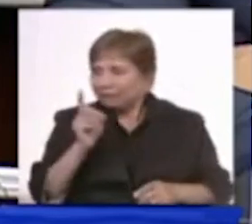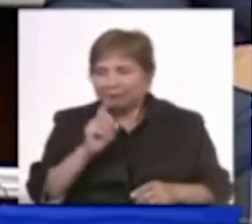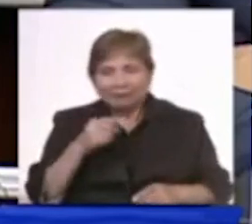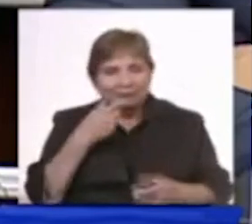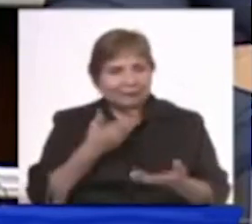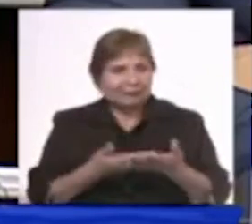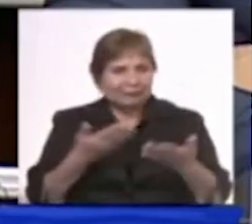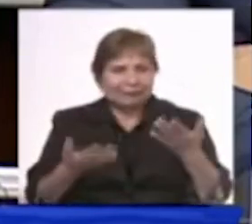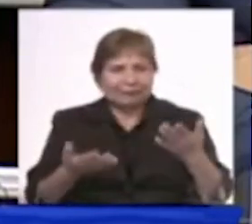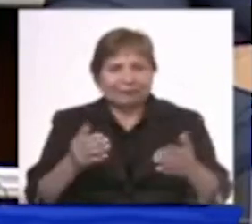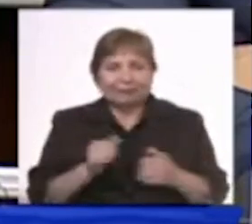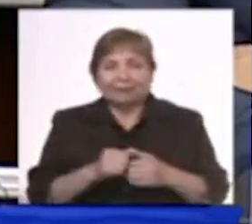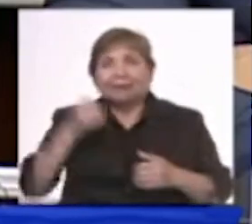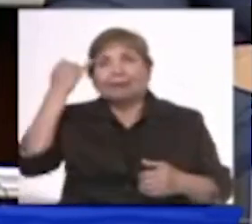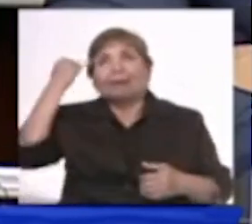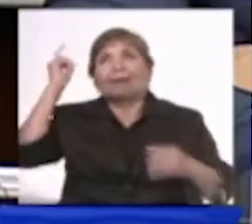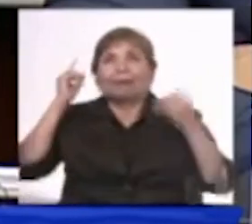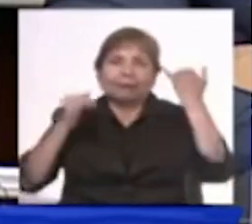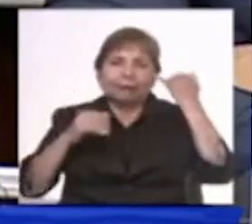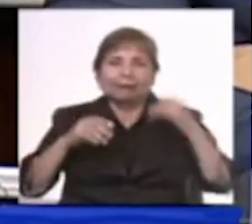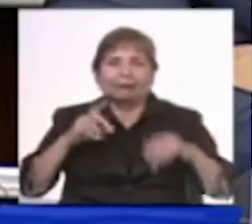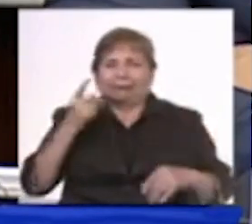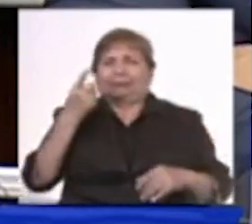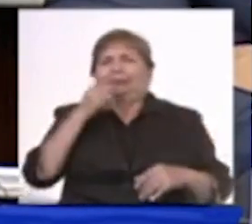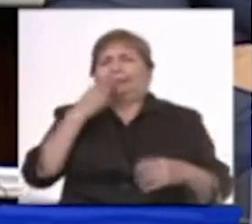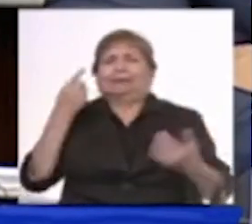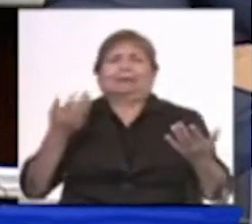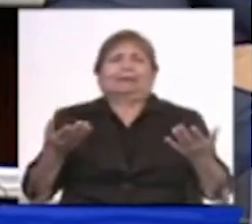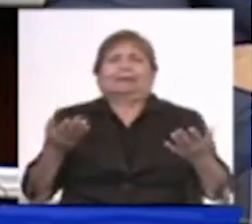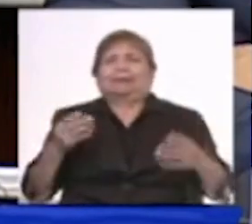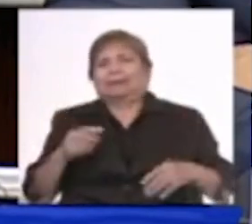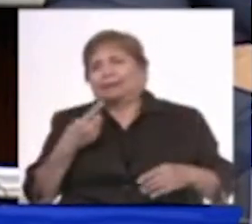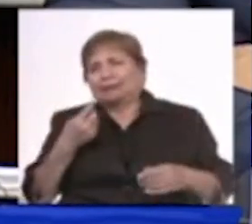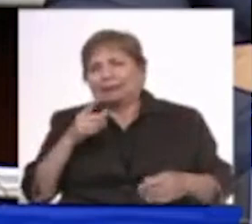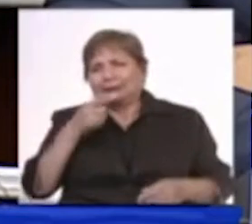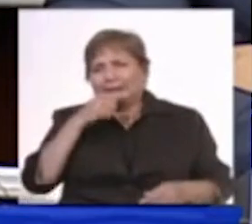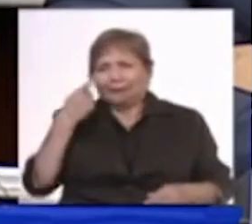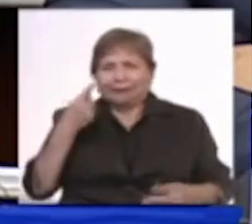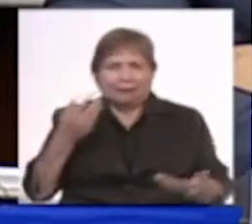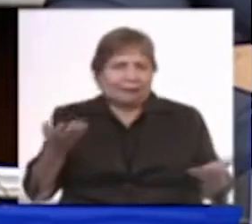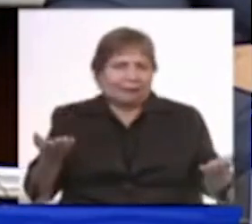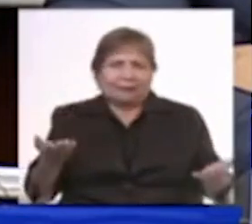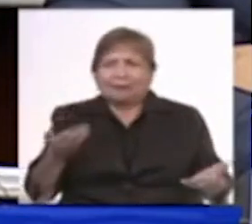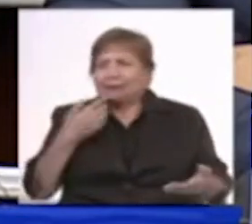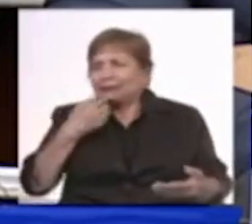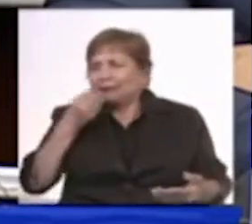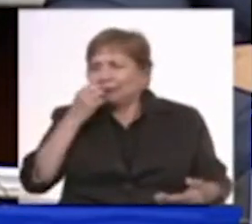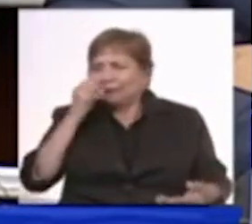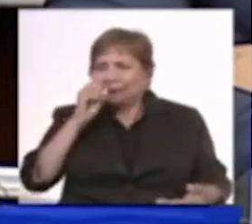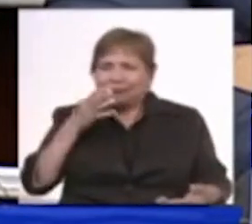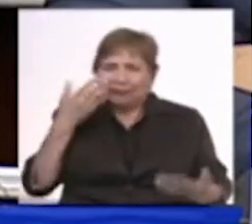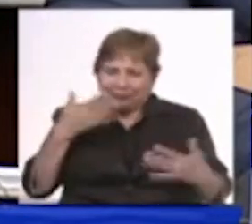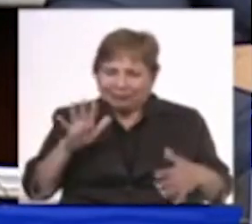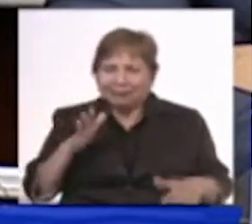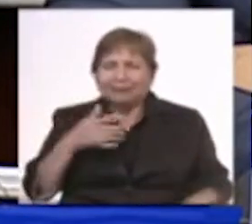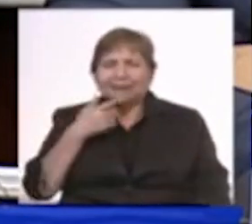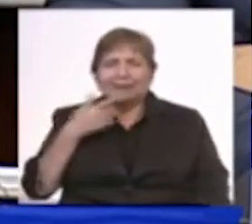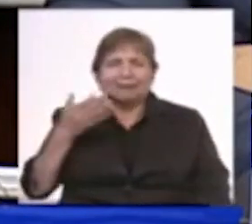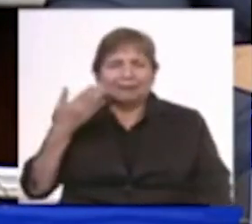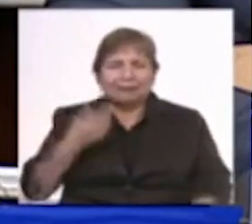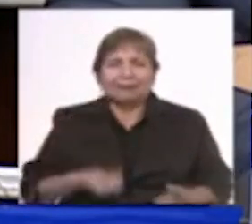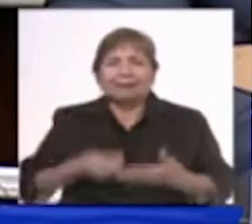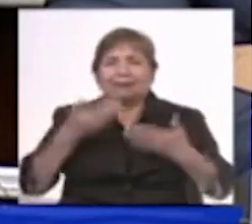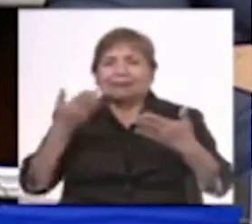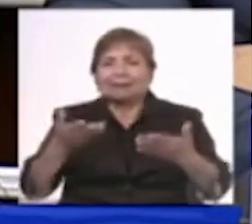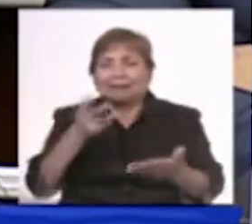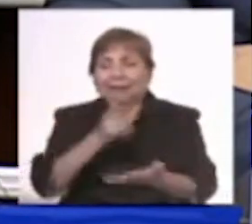se ha creado por primera vez o que se está dando por primera vez. Como le dije anteriormente, se está brindando